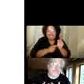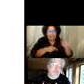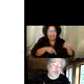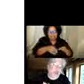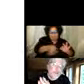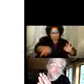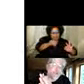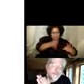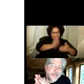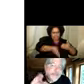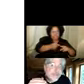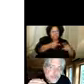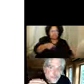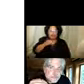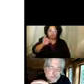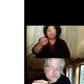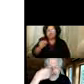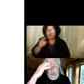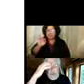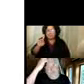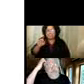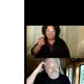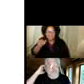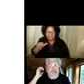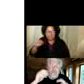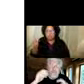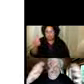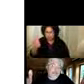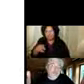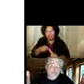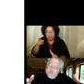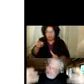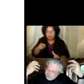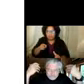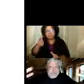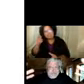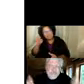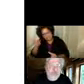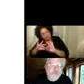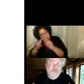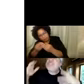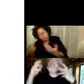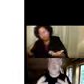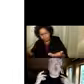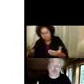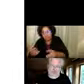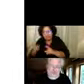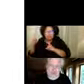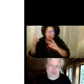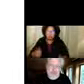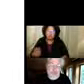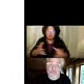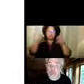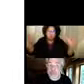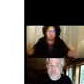ese es nuestro modelo, lo que nosotros seguimos. De hecho, es una cotización de